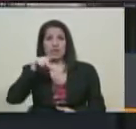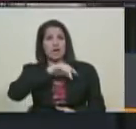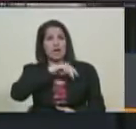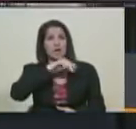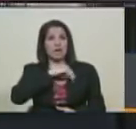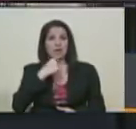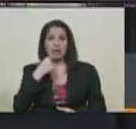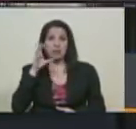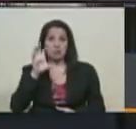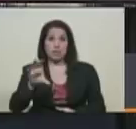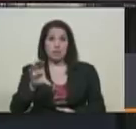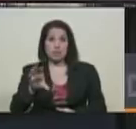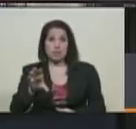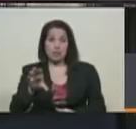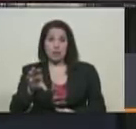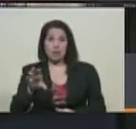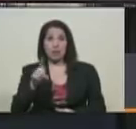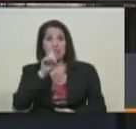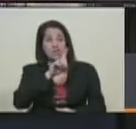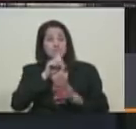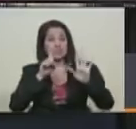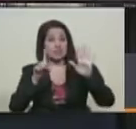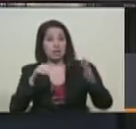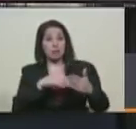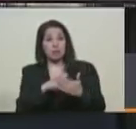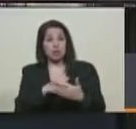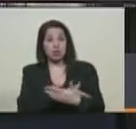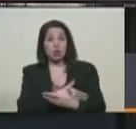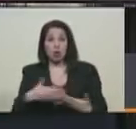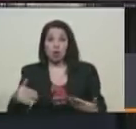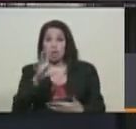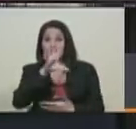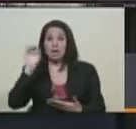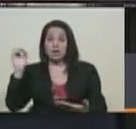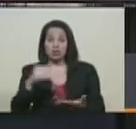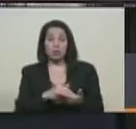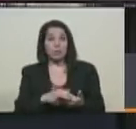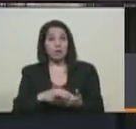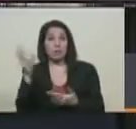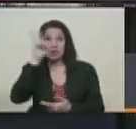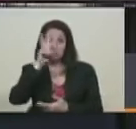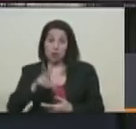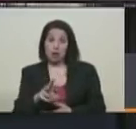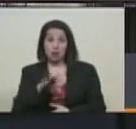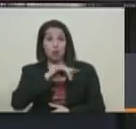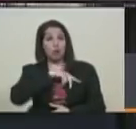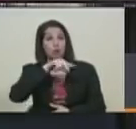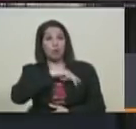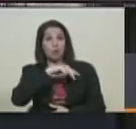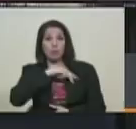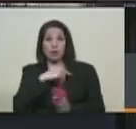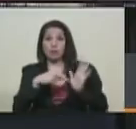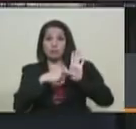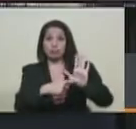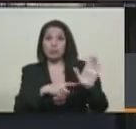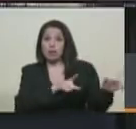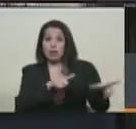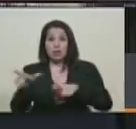estamos, 16.500.000 venezolanos en el carnet de la patria. Sí se puede.